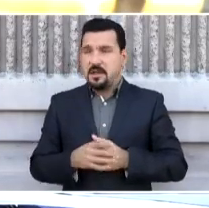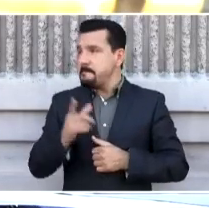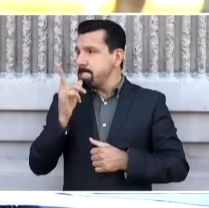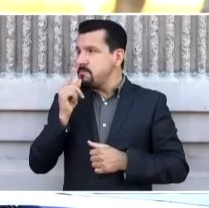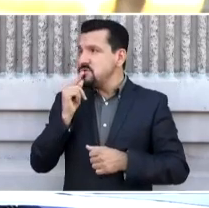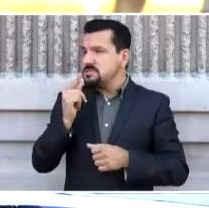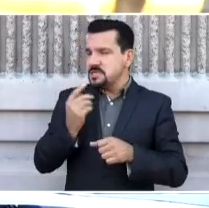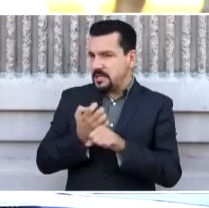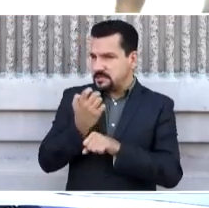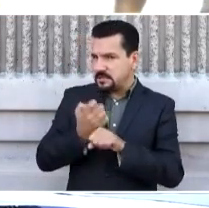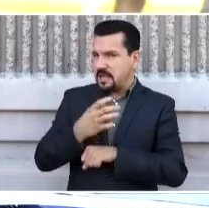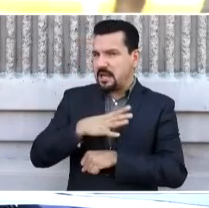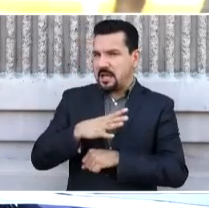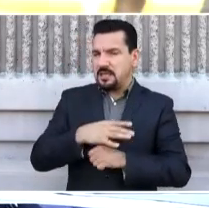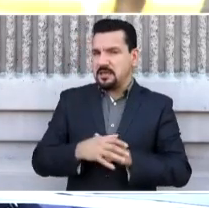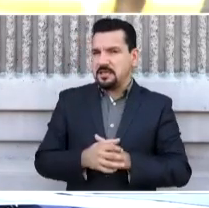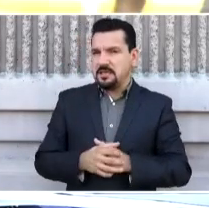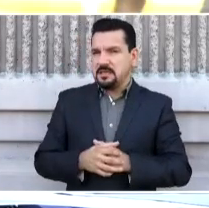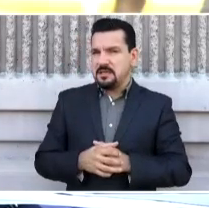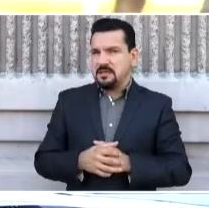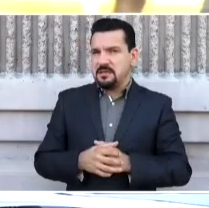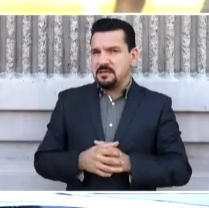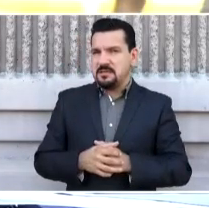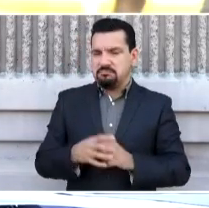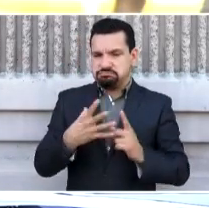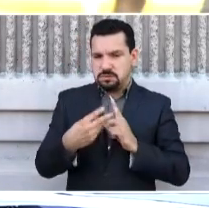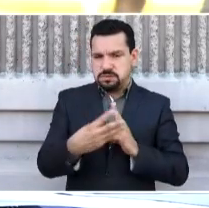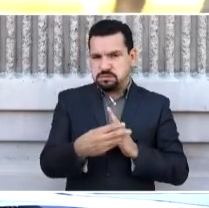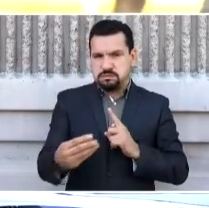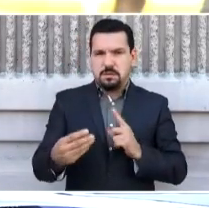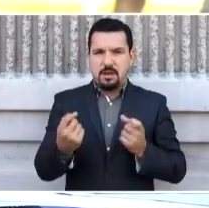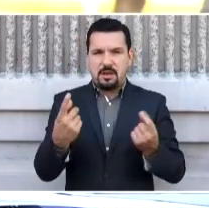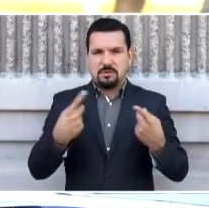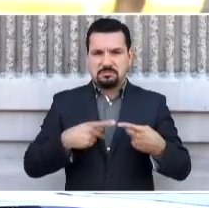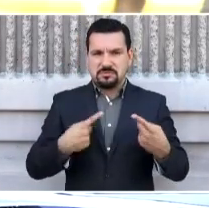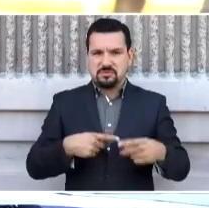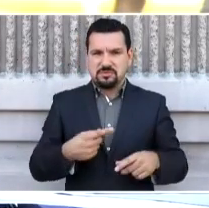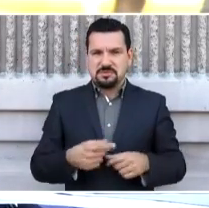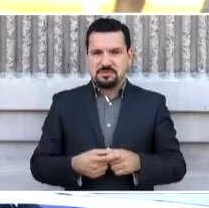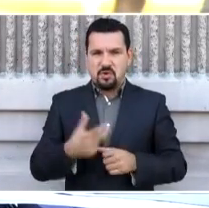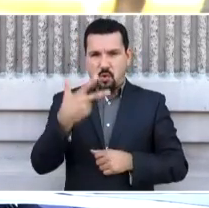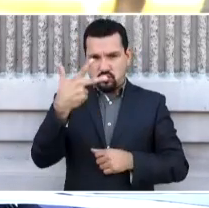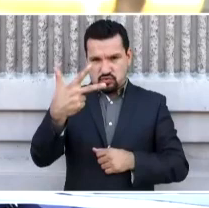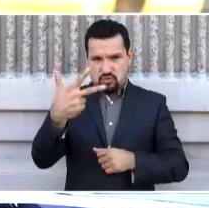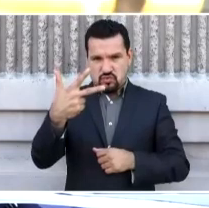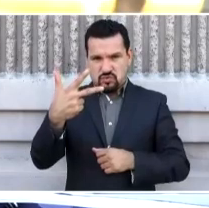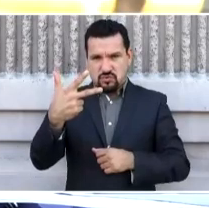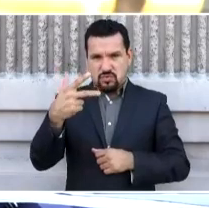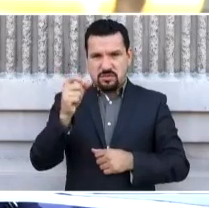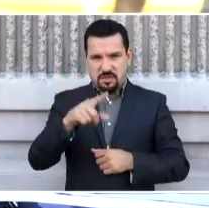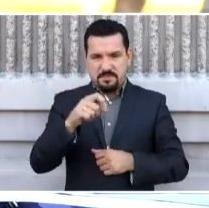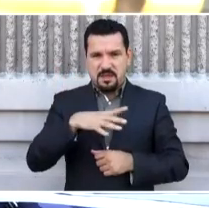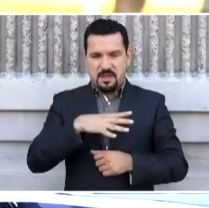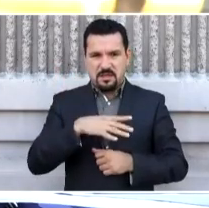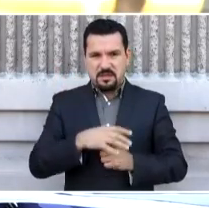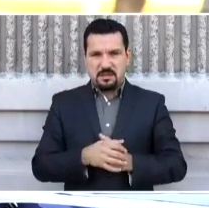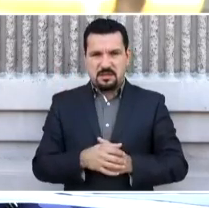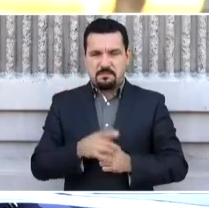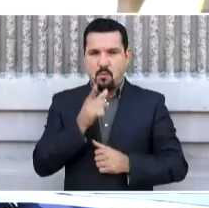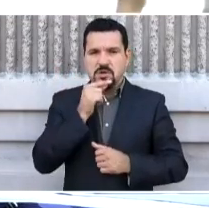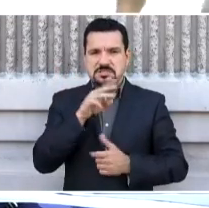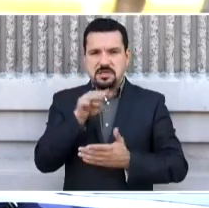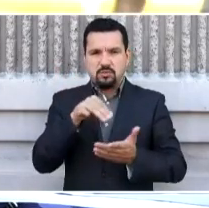policía estatal tenemos brotes, tenemos casos, tenemos 8, luego además tenemos en la